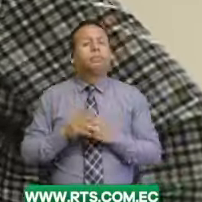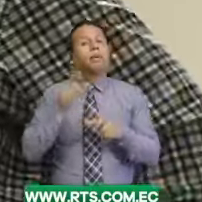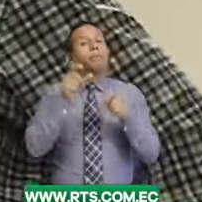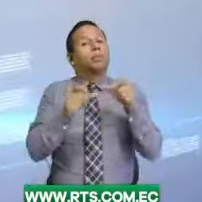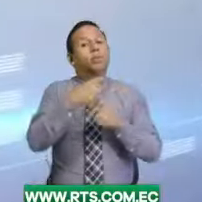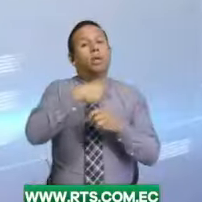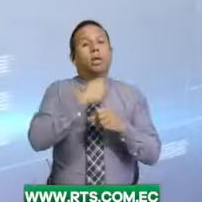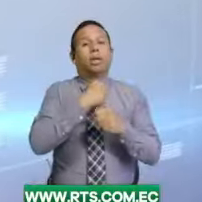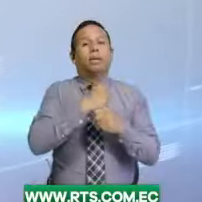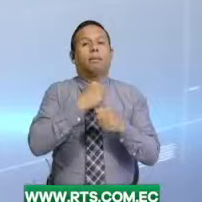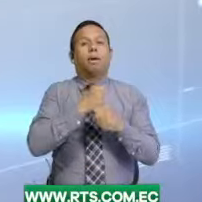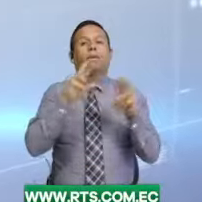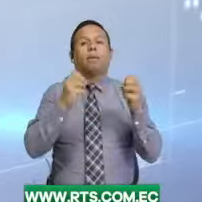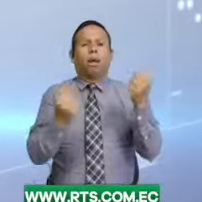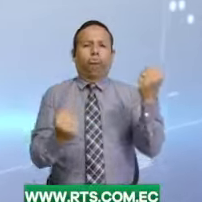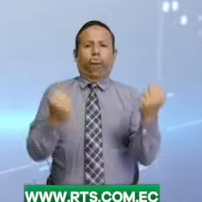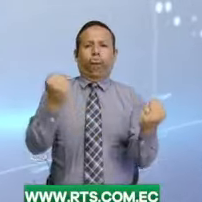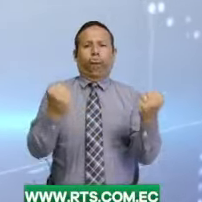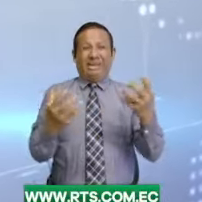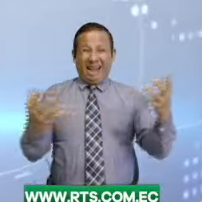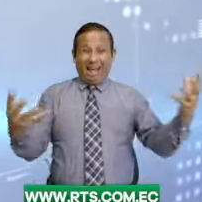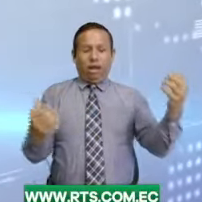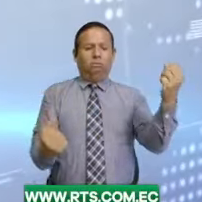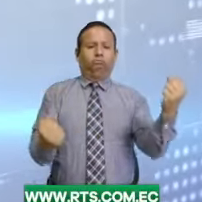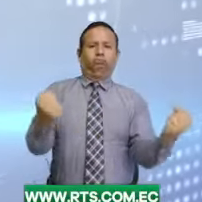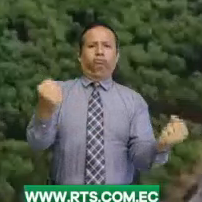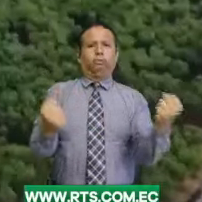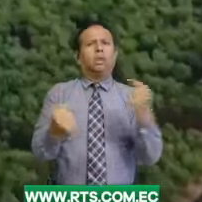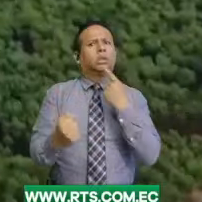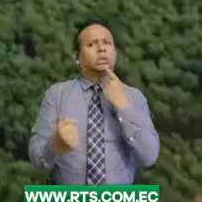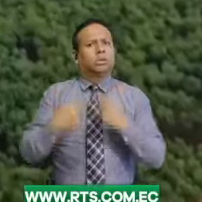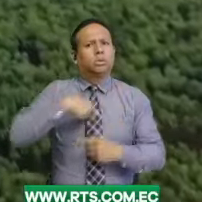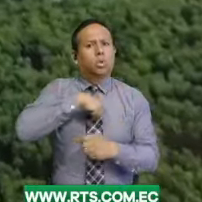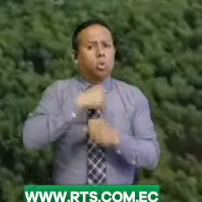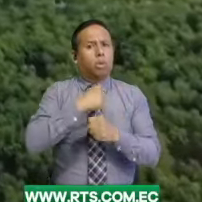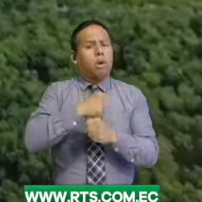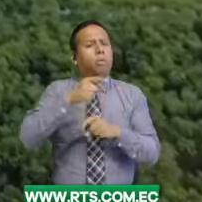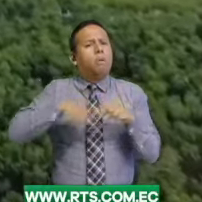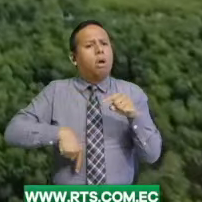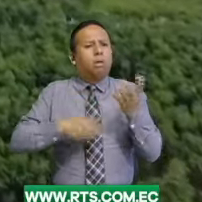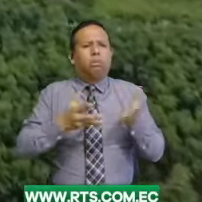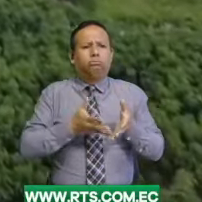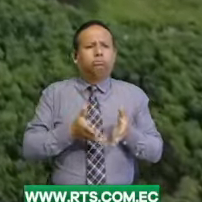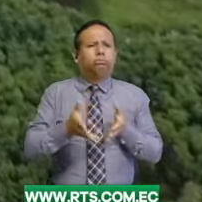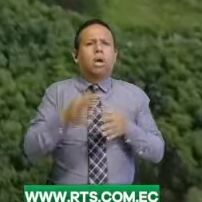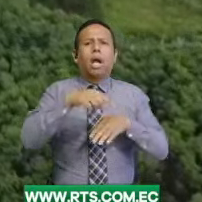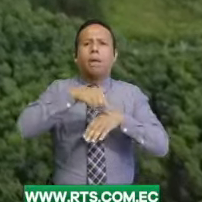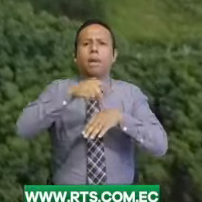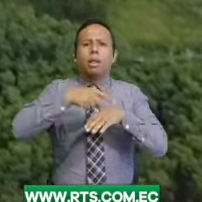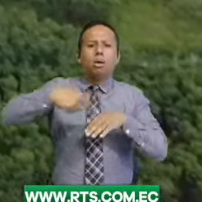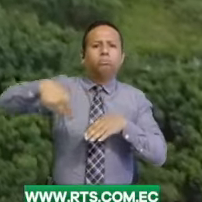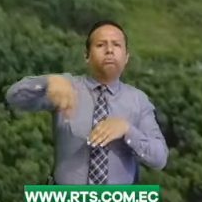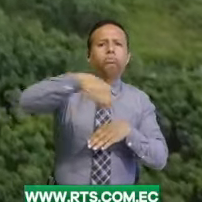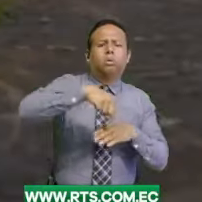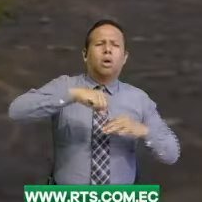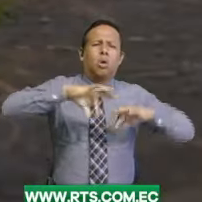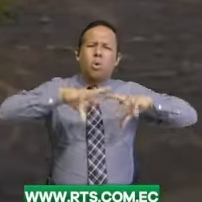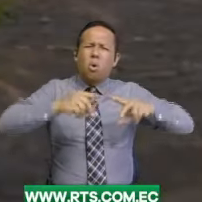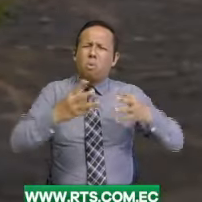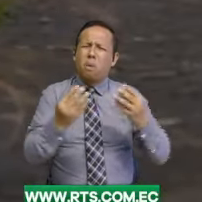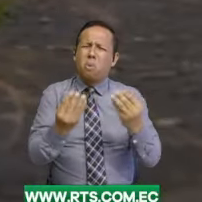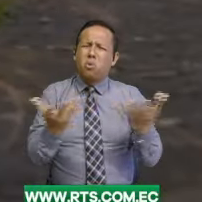pesada hablaron de los robos que sufren en las principales carreteras, específicamente en el anillo vial de Quevedo, en la provincia de Los